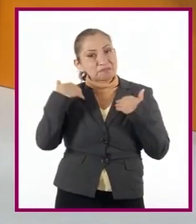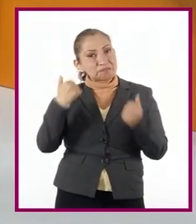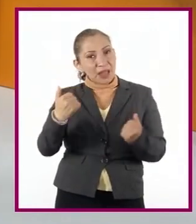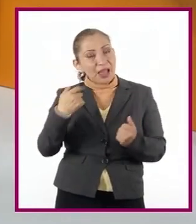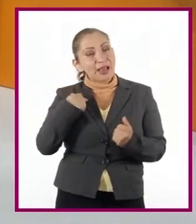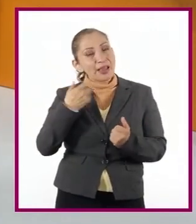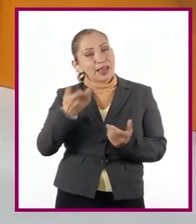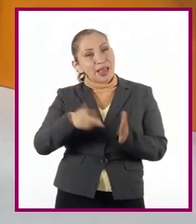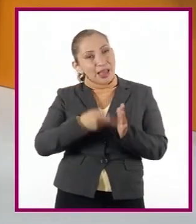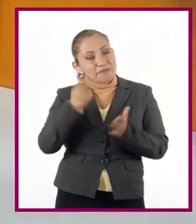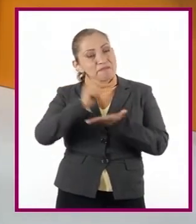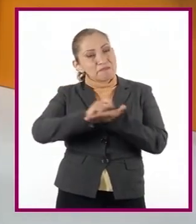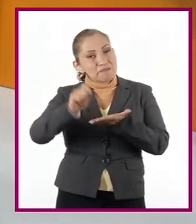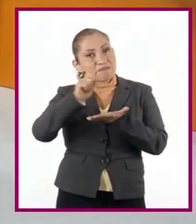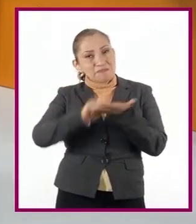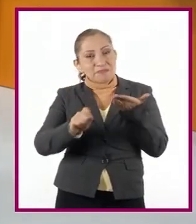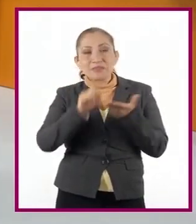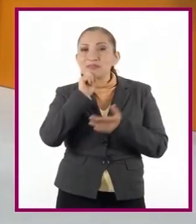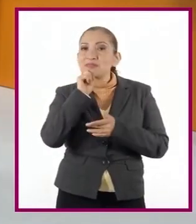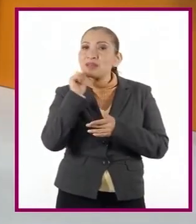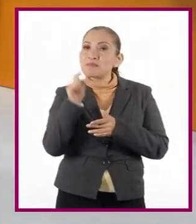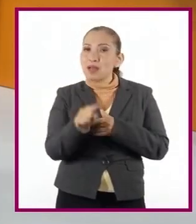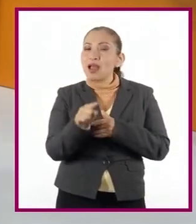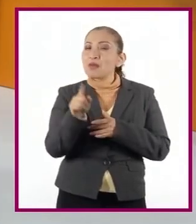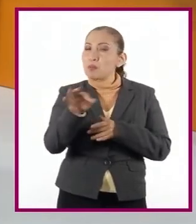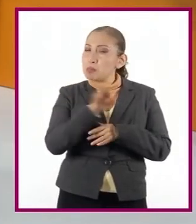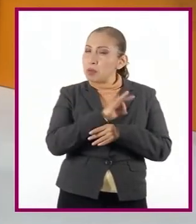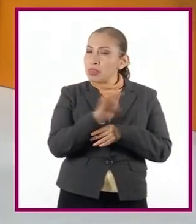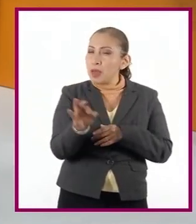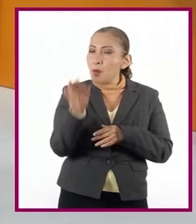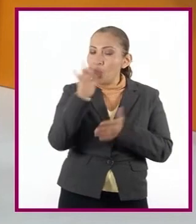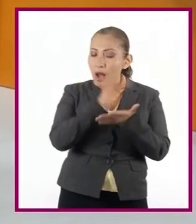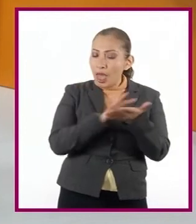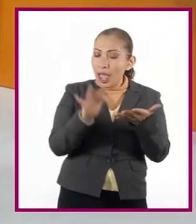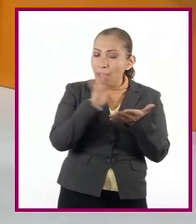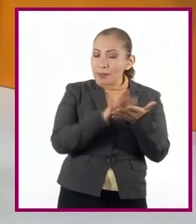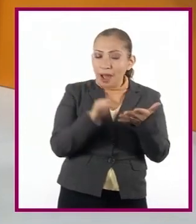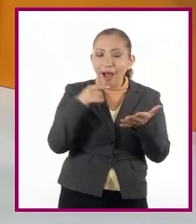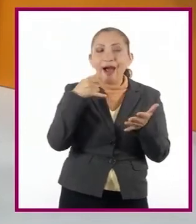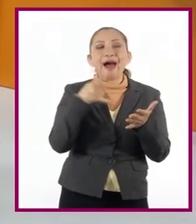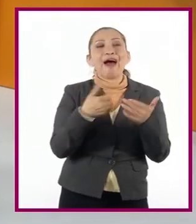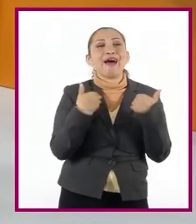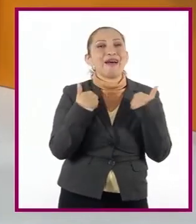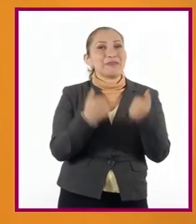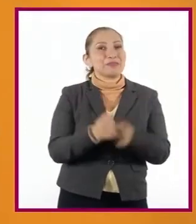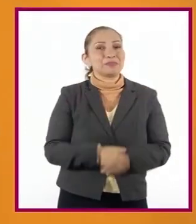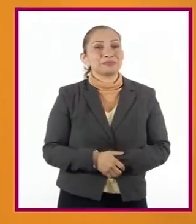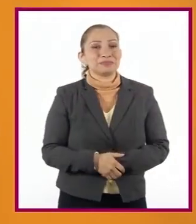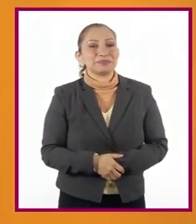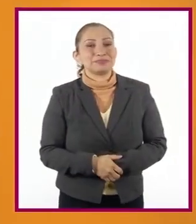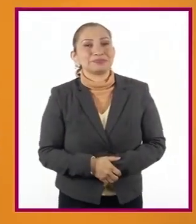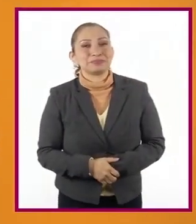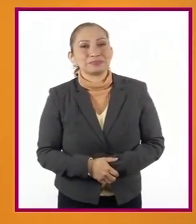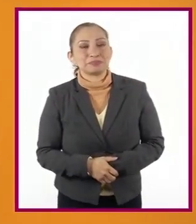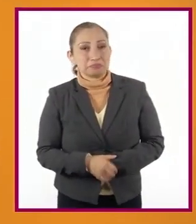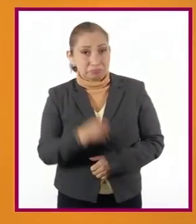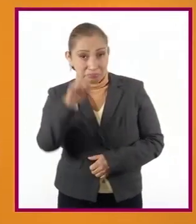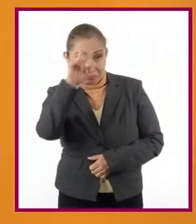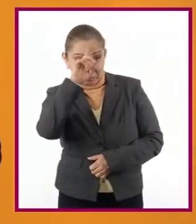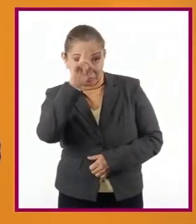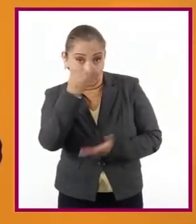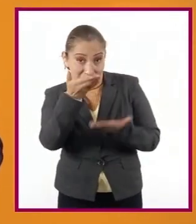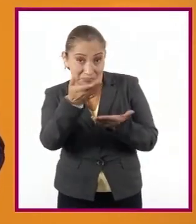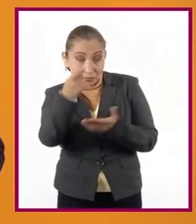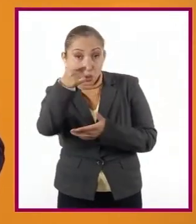y reescribir. Además, también podemos leer más a profundidad. Les proponemos